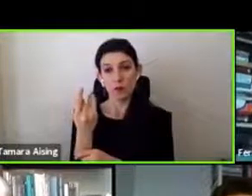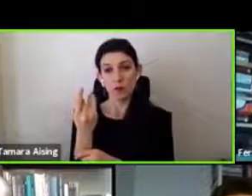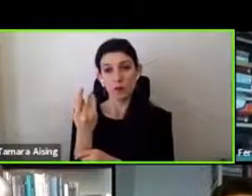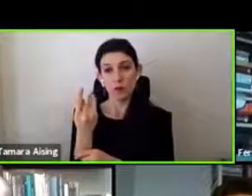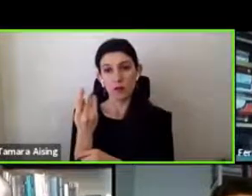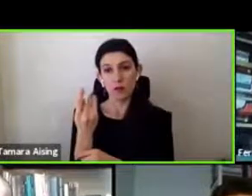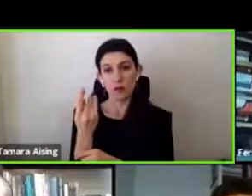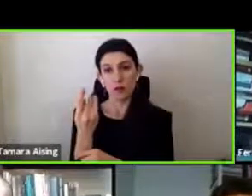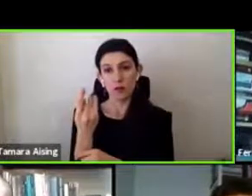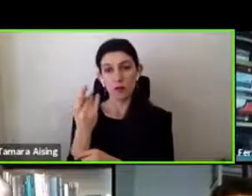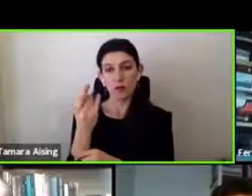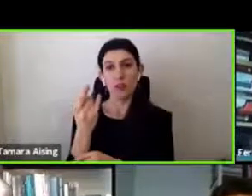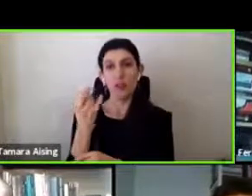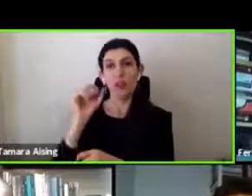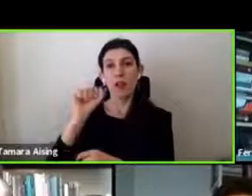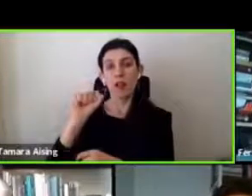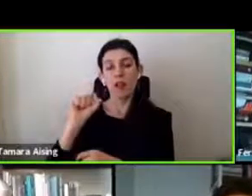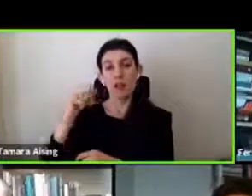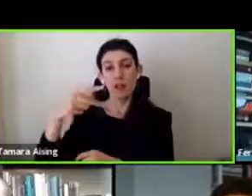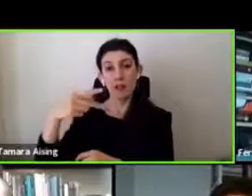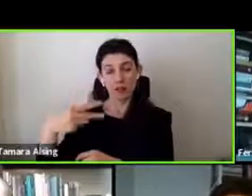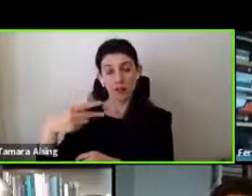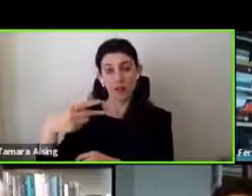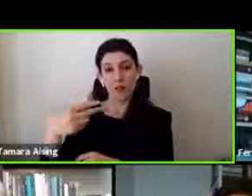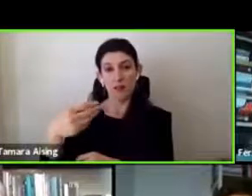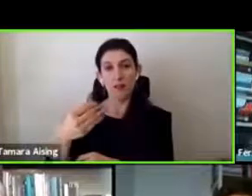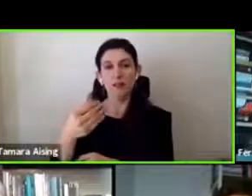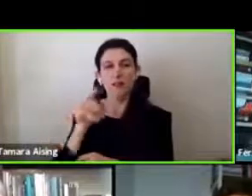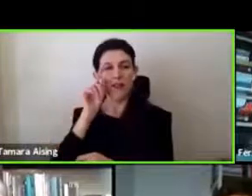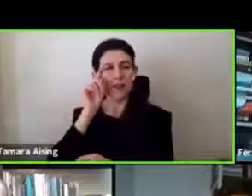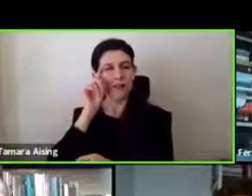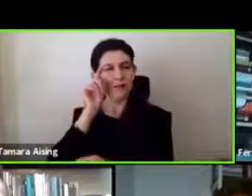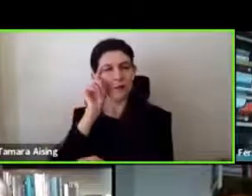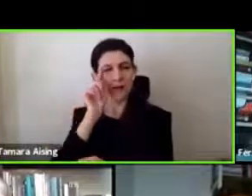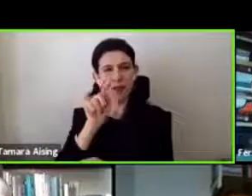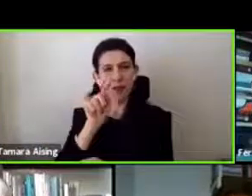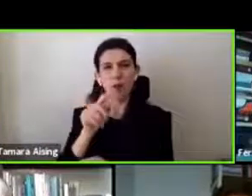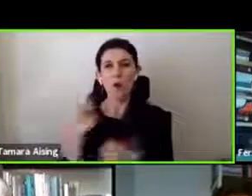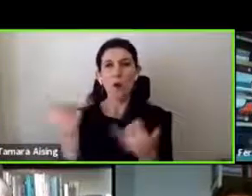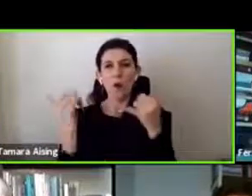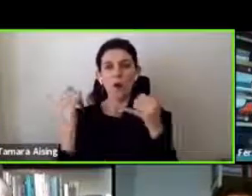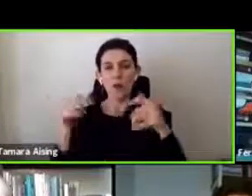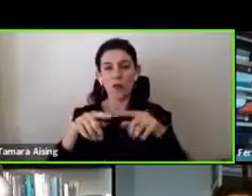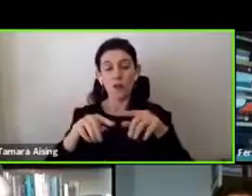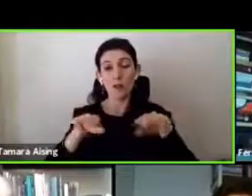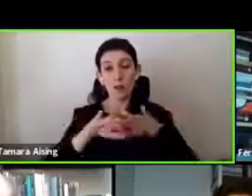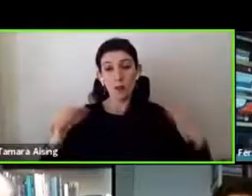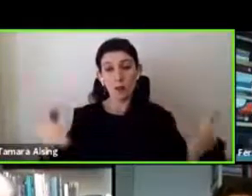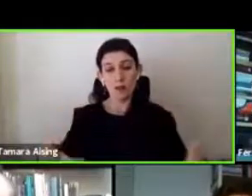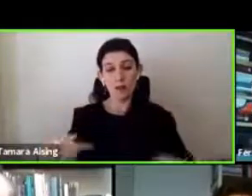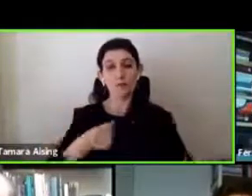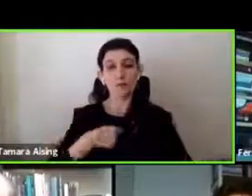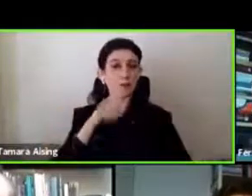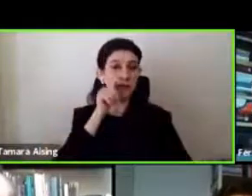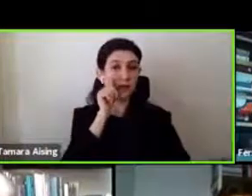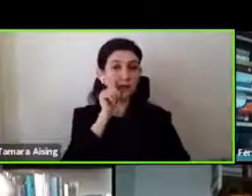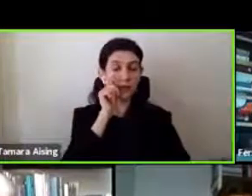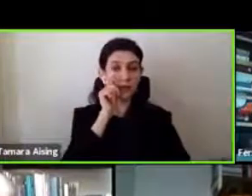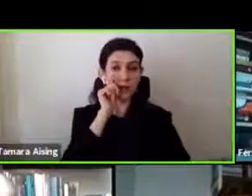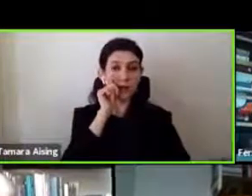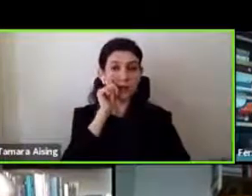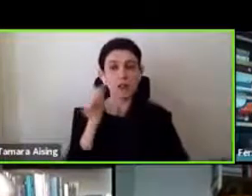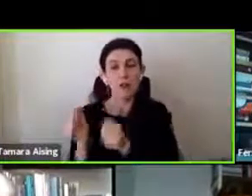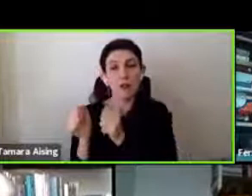Alberto Hurtado, perdón, y es aficionada a los juegos de mesa. Tamara Eising nos va a acompañar en la